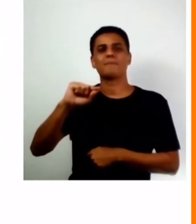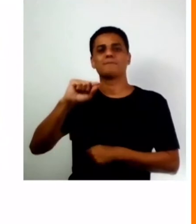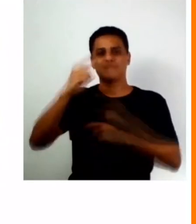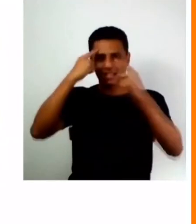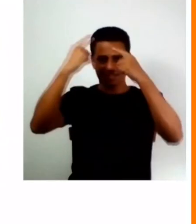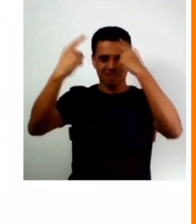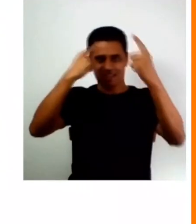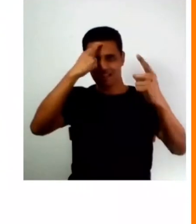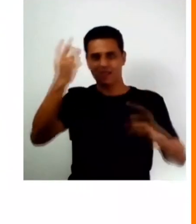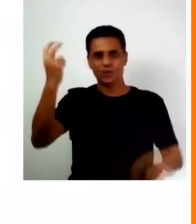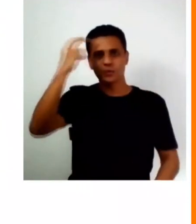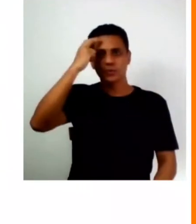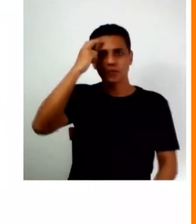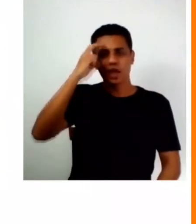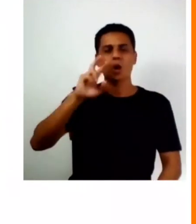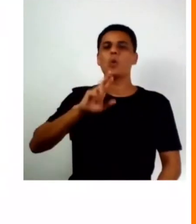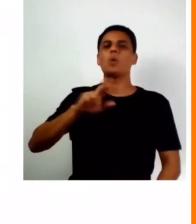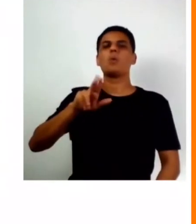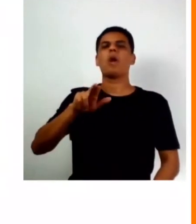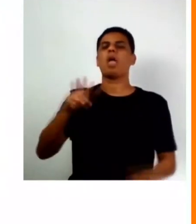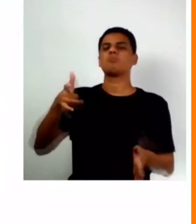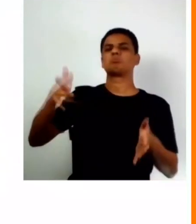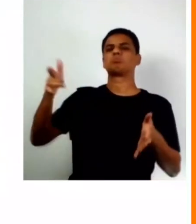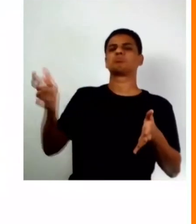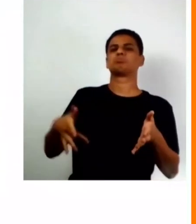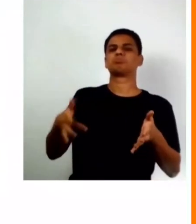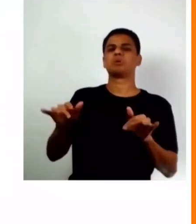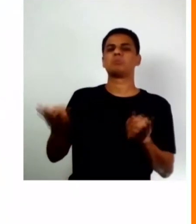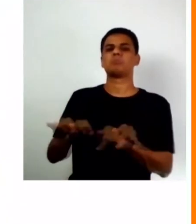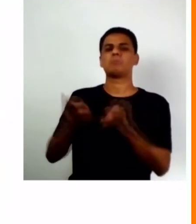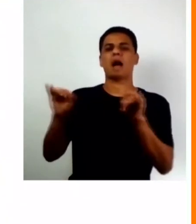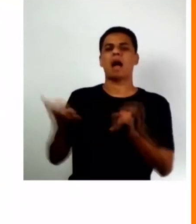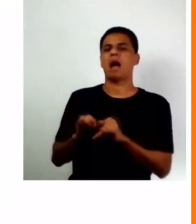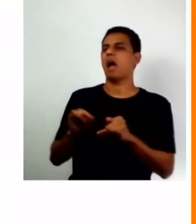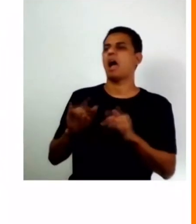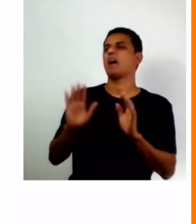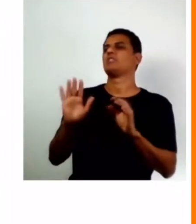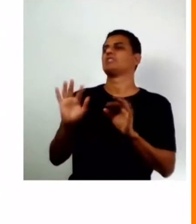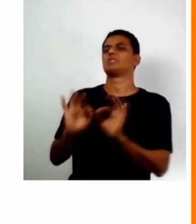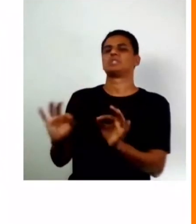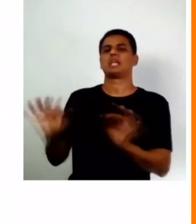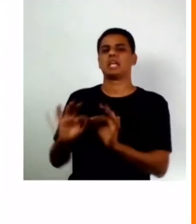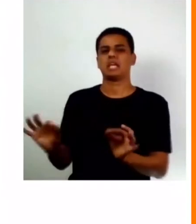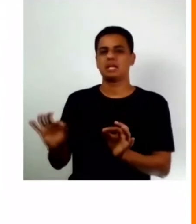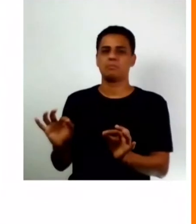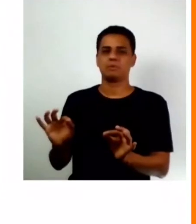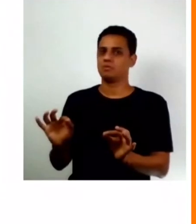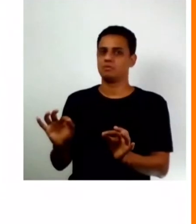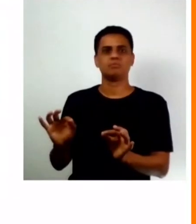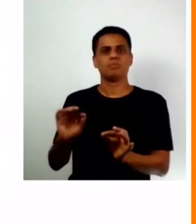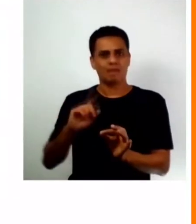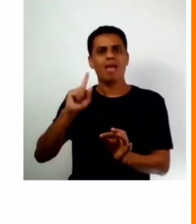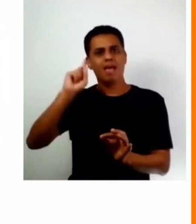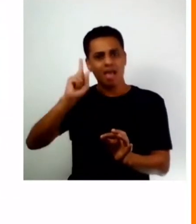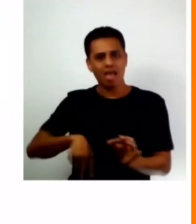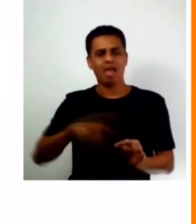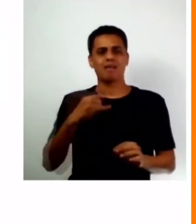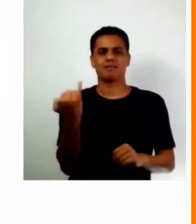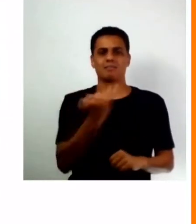frivolidades, non son prediscindibles e non son básicas como son outras necesidades en nosas